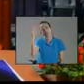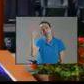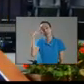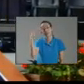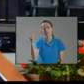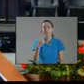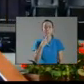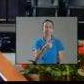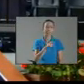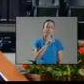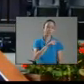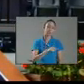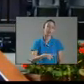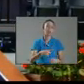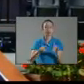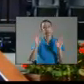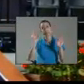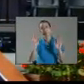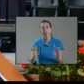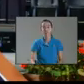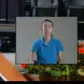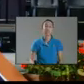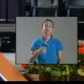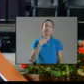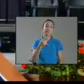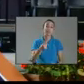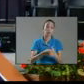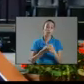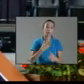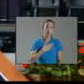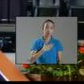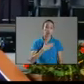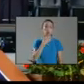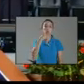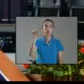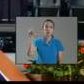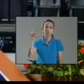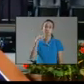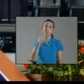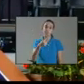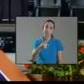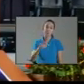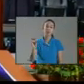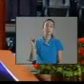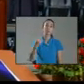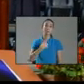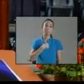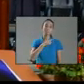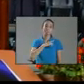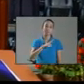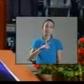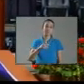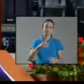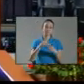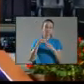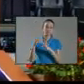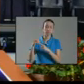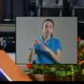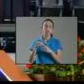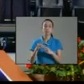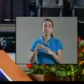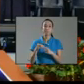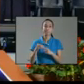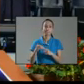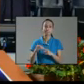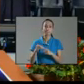Y Dios nos dio 40 días de ayuno y Él me dio 4 millones